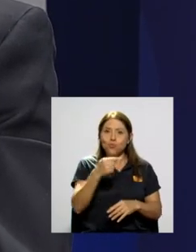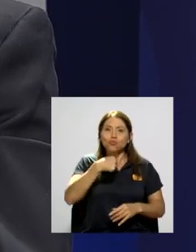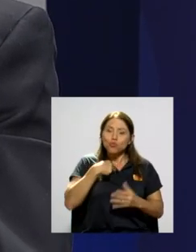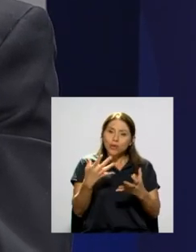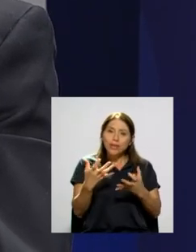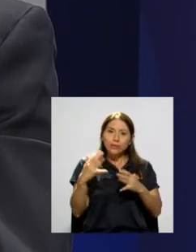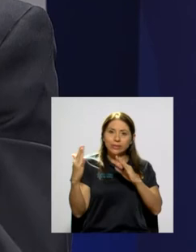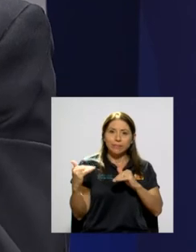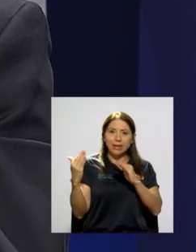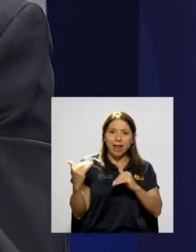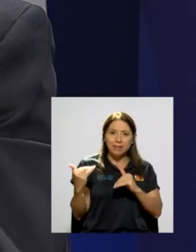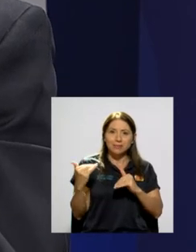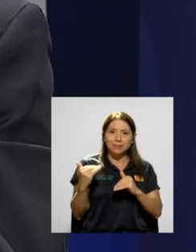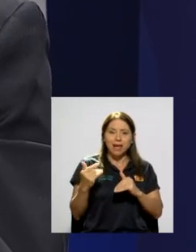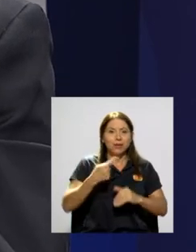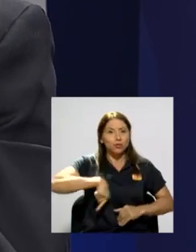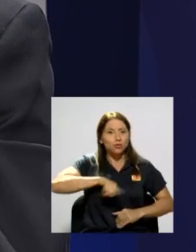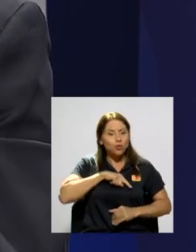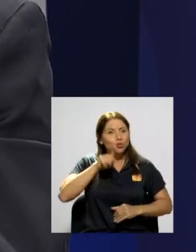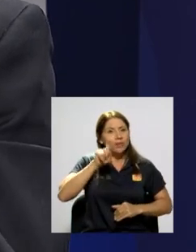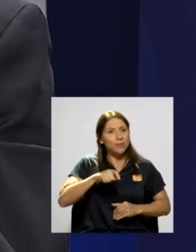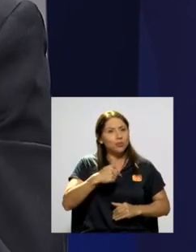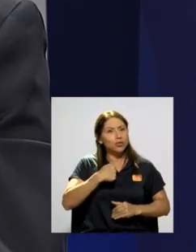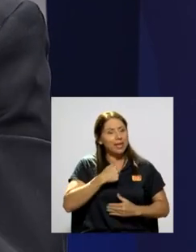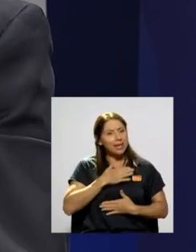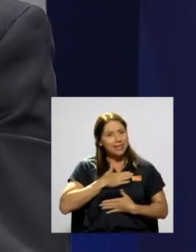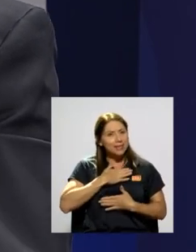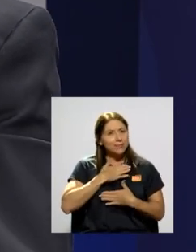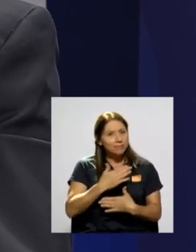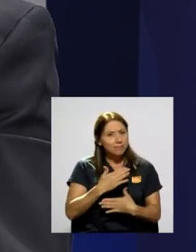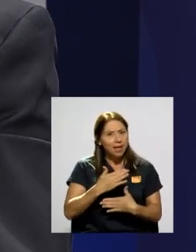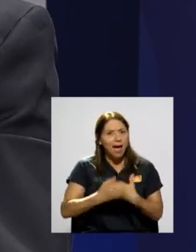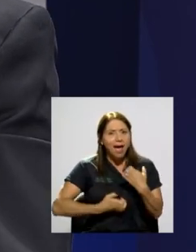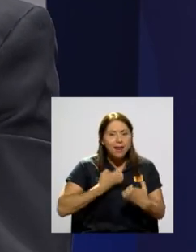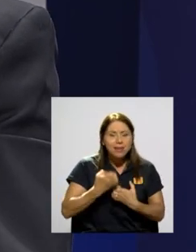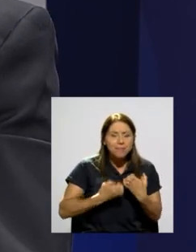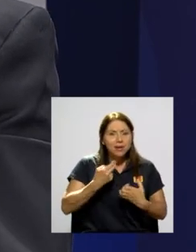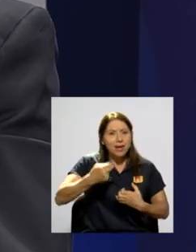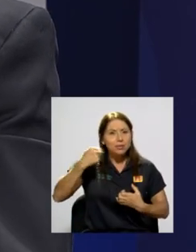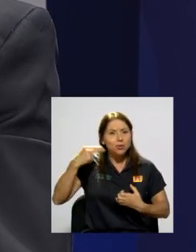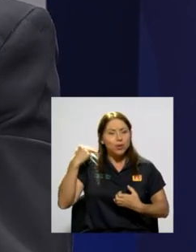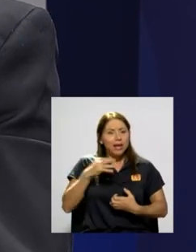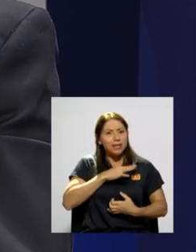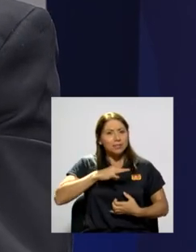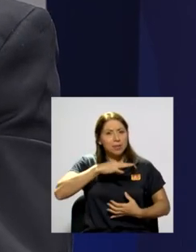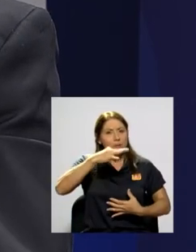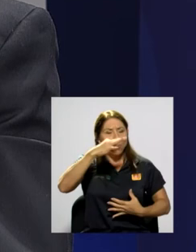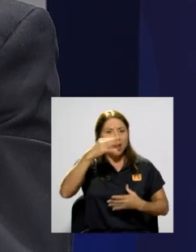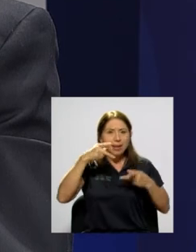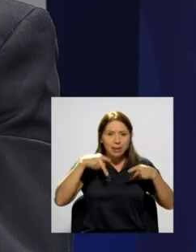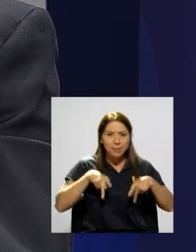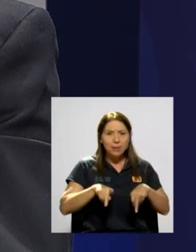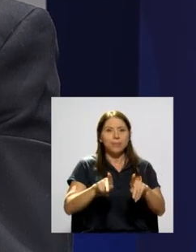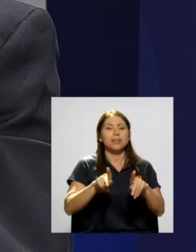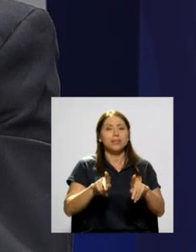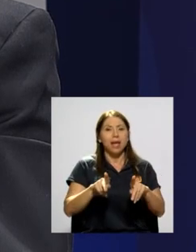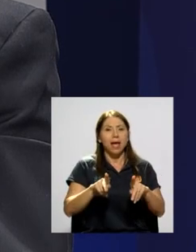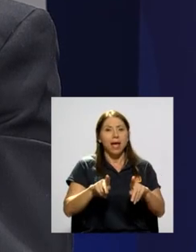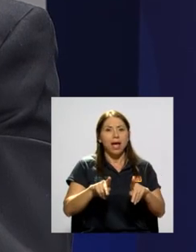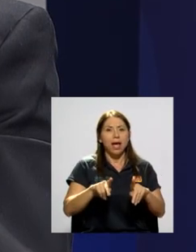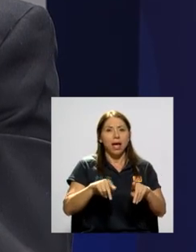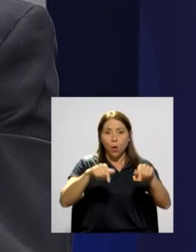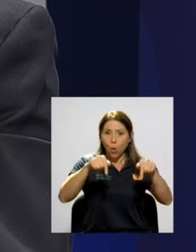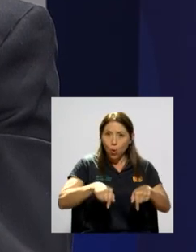disposición anímica, histórica, también espiritual, sí. Que nos permita hoy